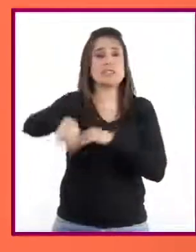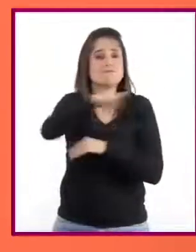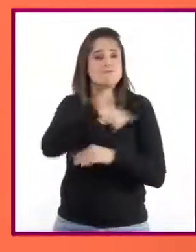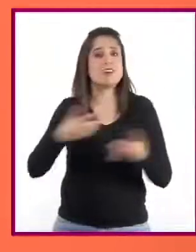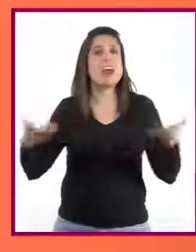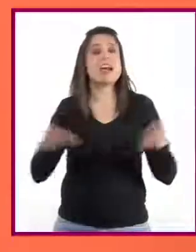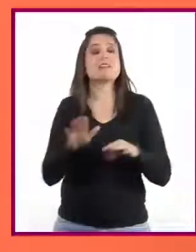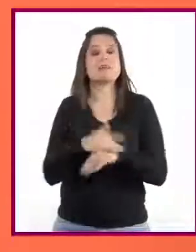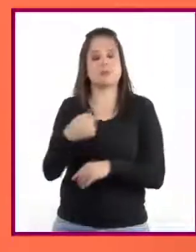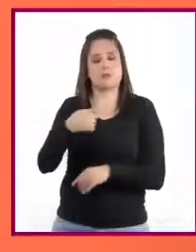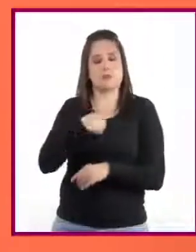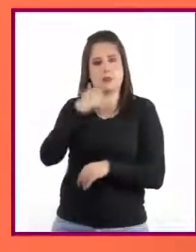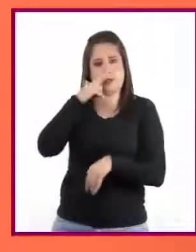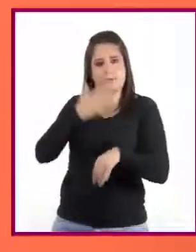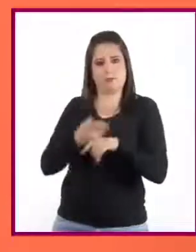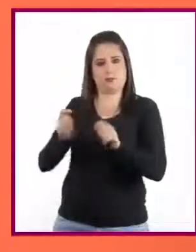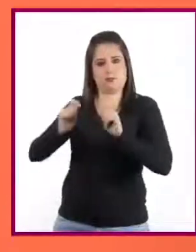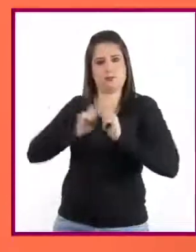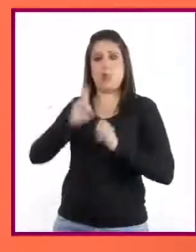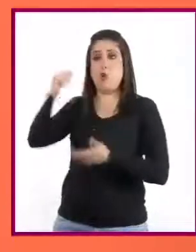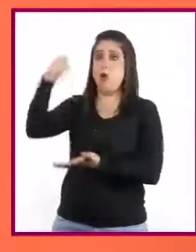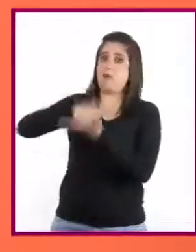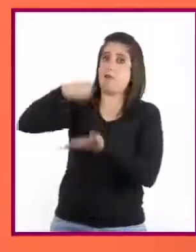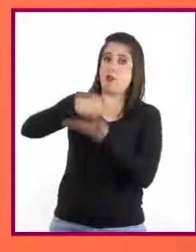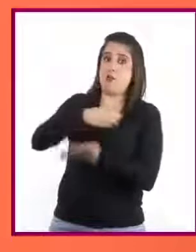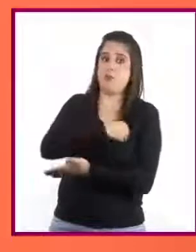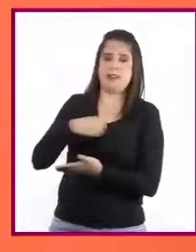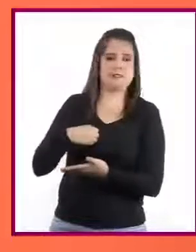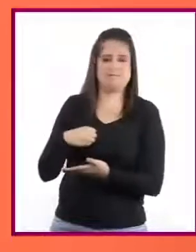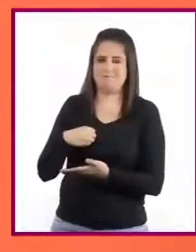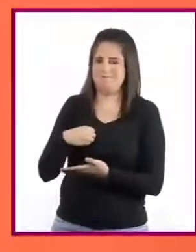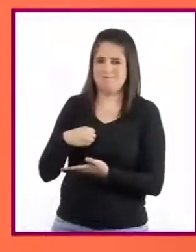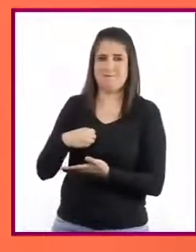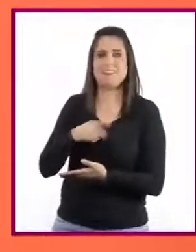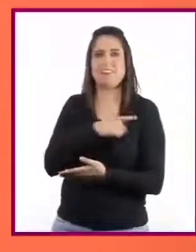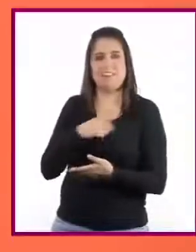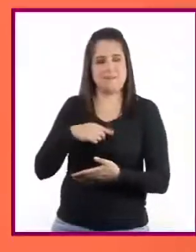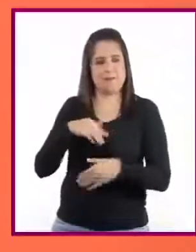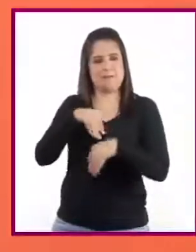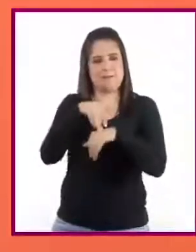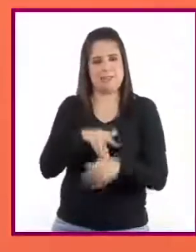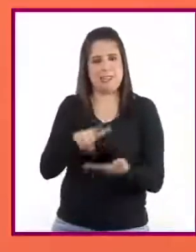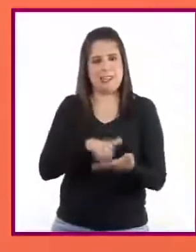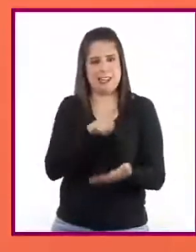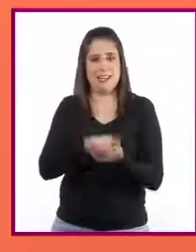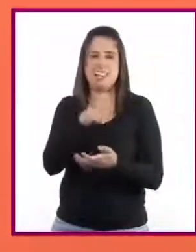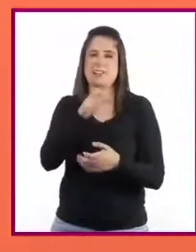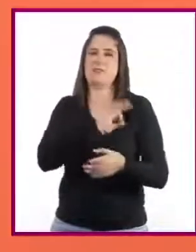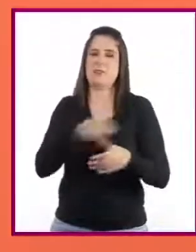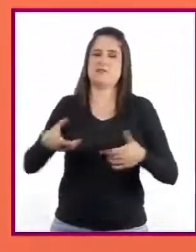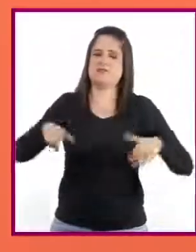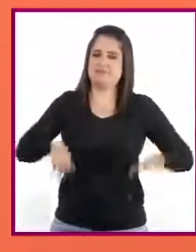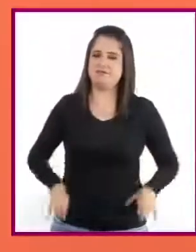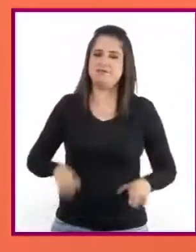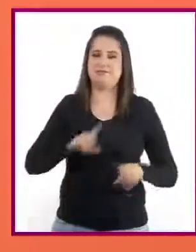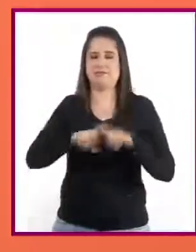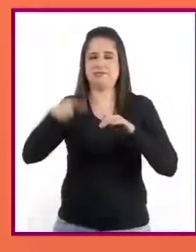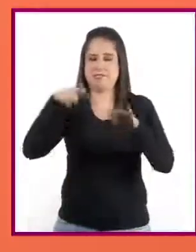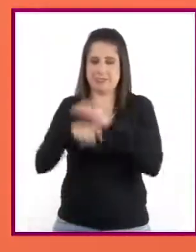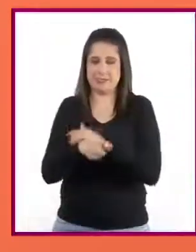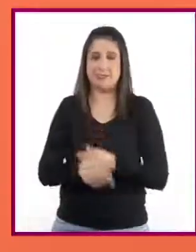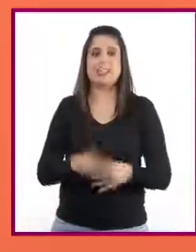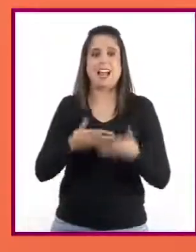por convicción y no por coerción, lo que evita actitudes de corrupción. Para abundar más sobre el